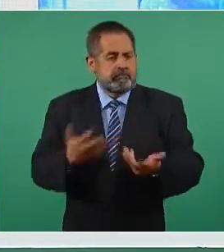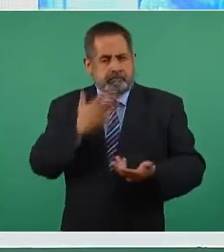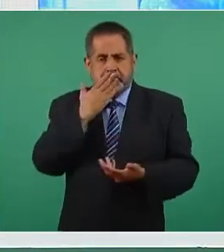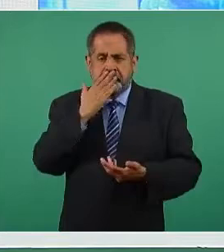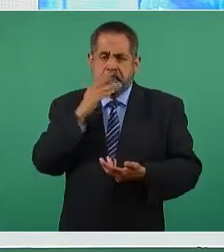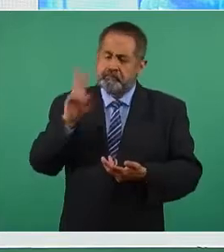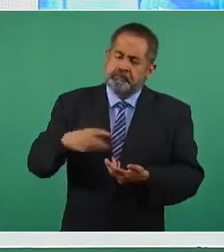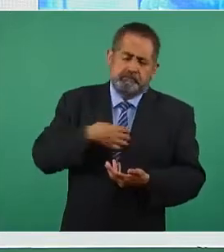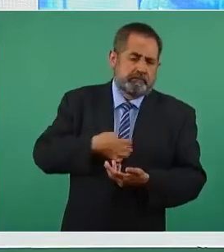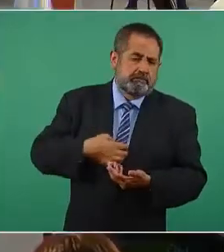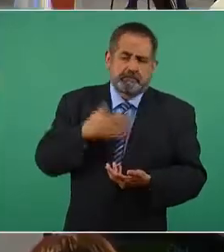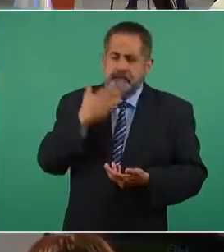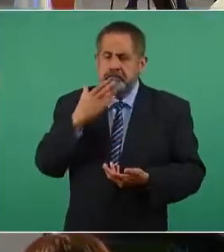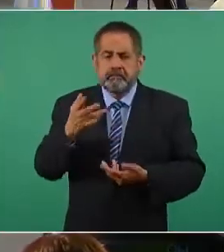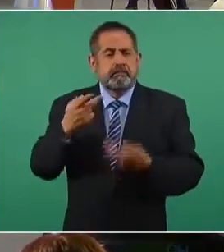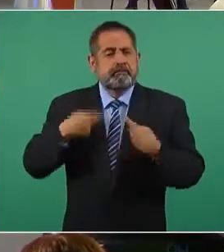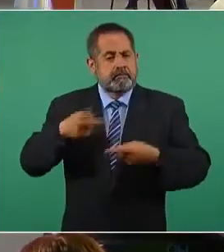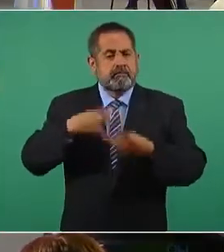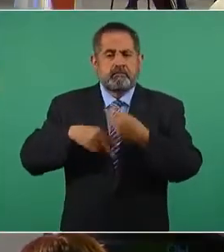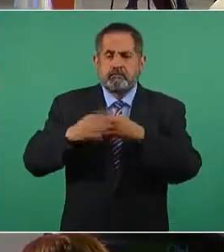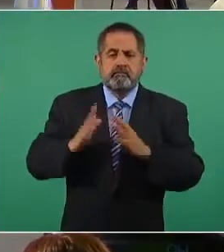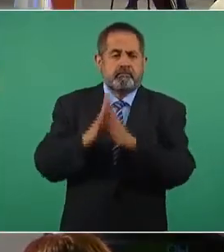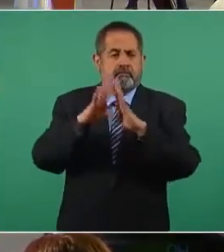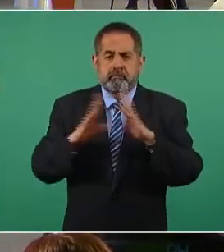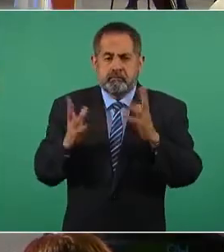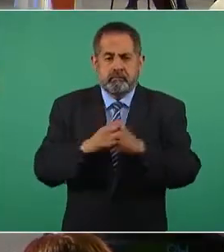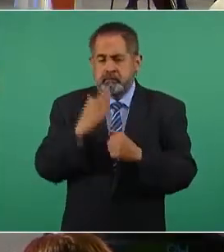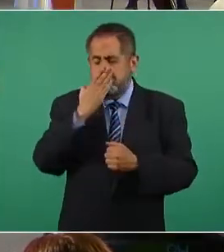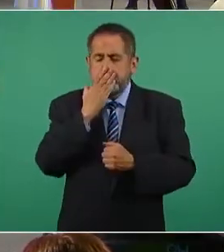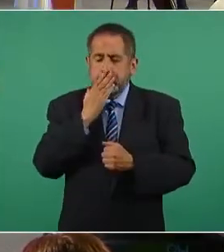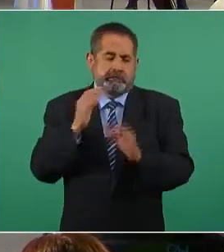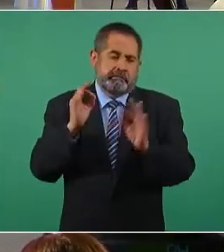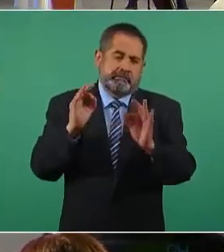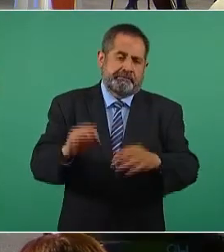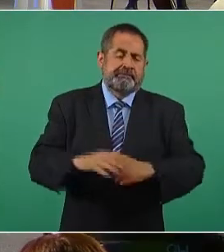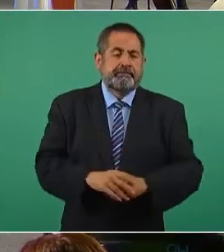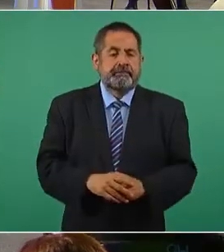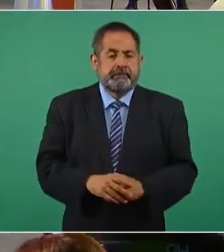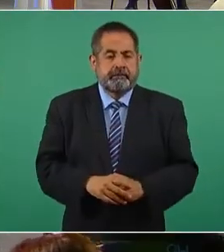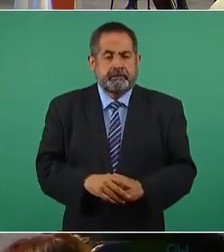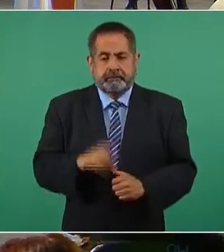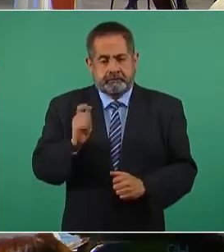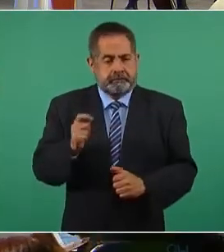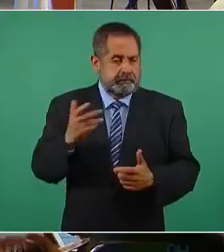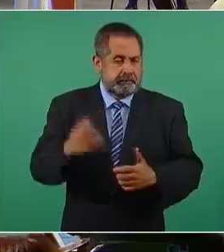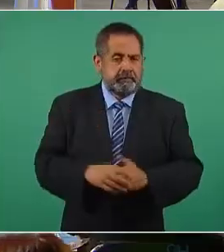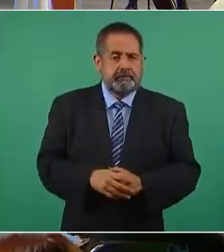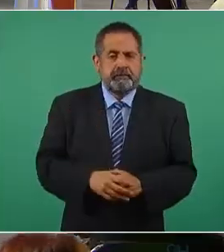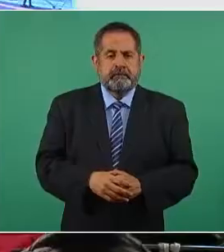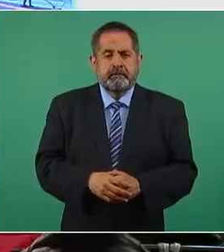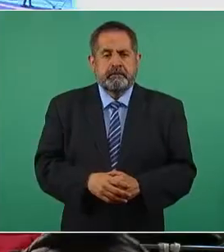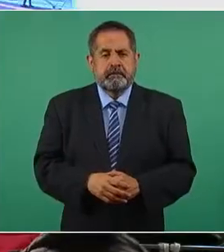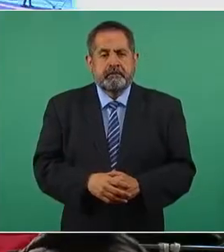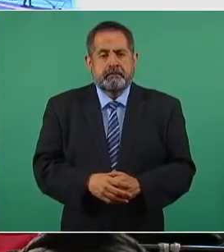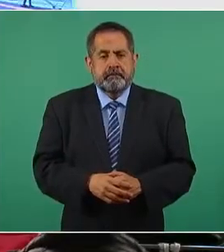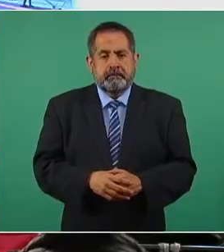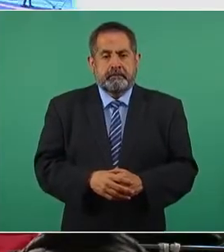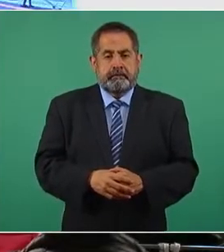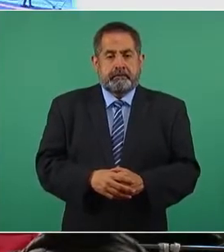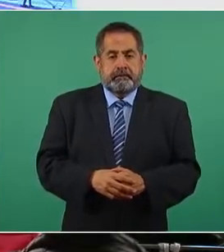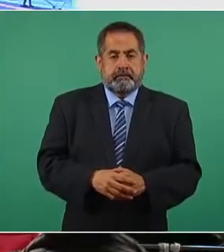muy agradecidos con todos los que han intervenido en esto. Ya esto es un hecho. La siguiente, por favor.